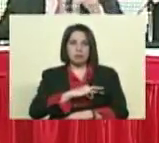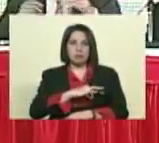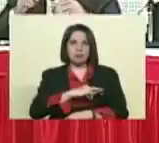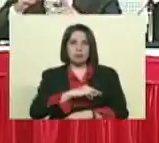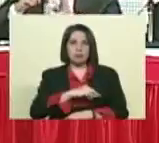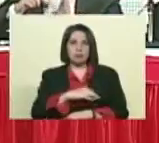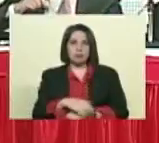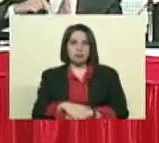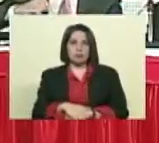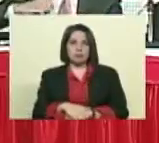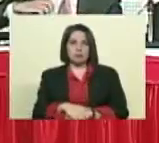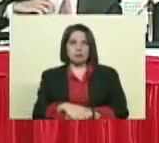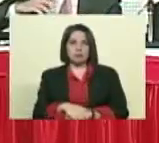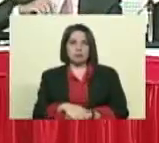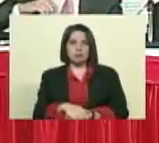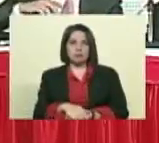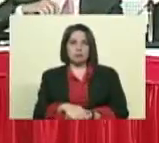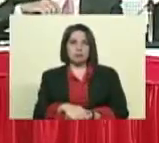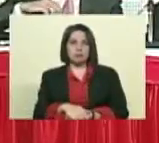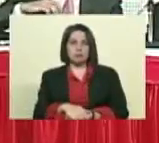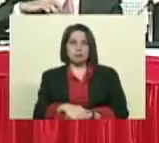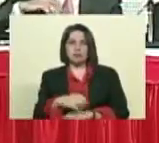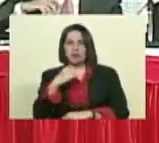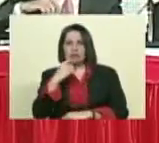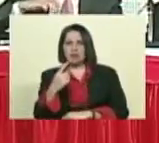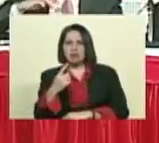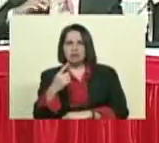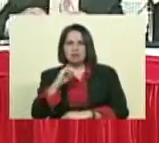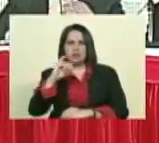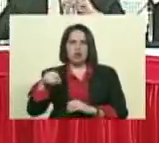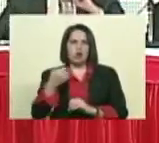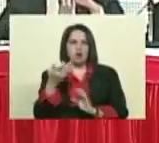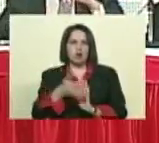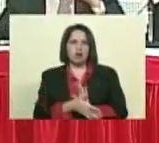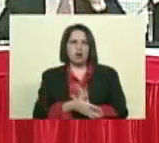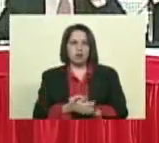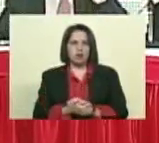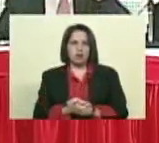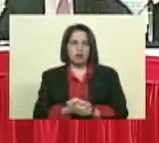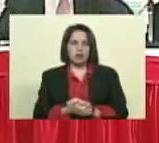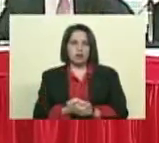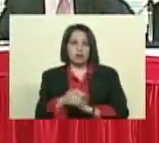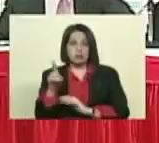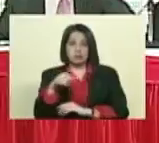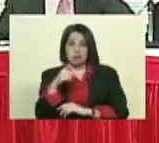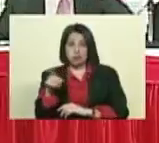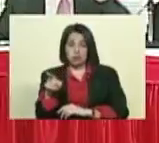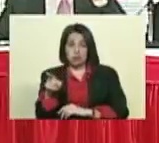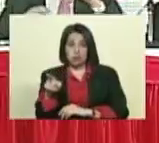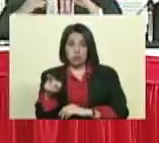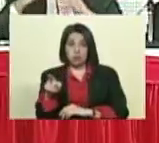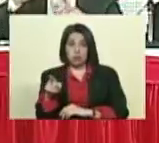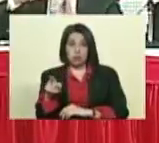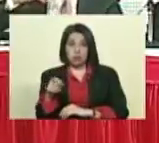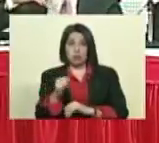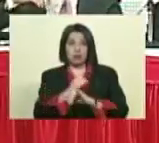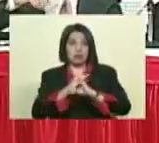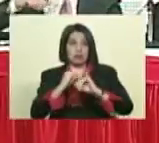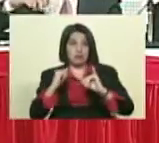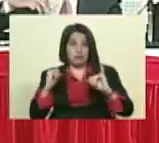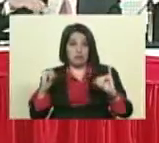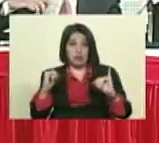batalla dura. ¿Qué dice Jorge Rodríguez? ¿Llegaron? Bueno, no había una mejor manera de terminar